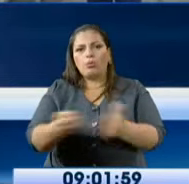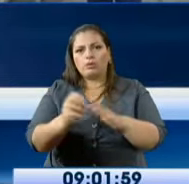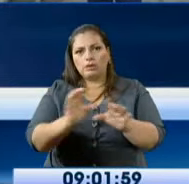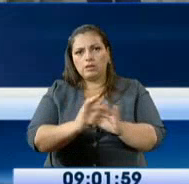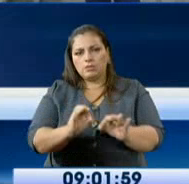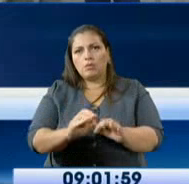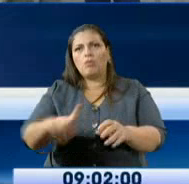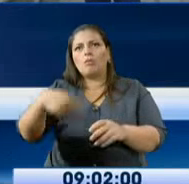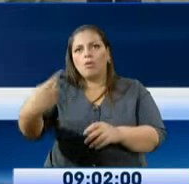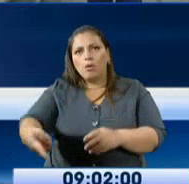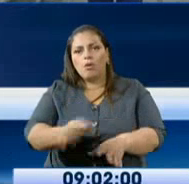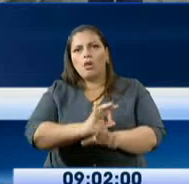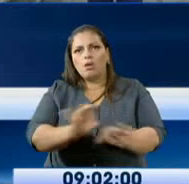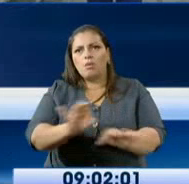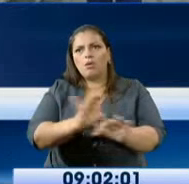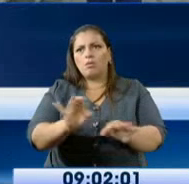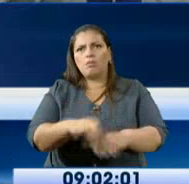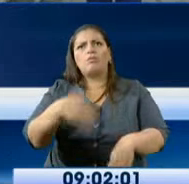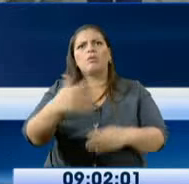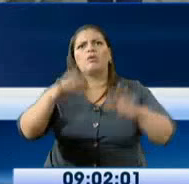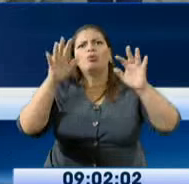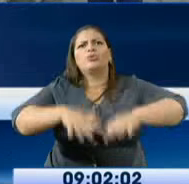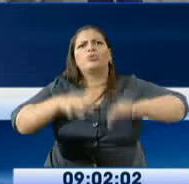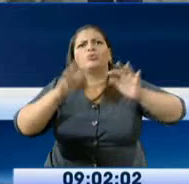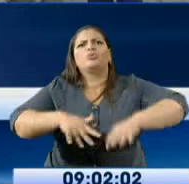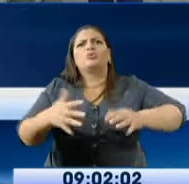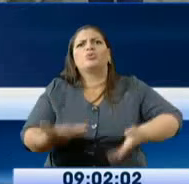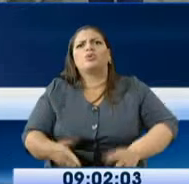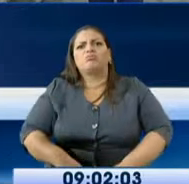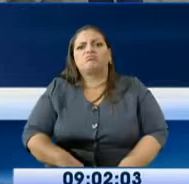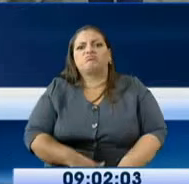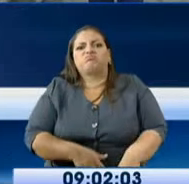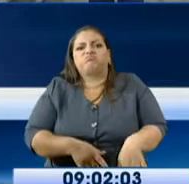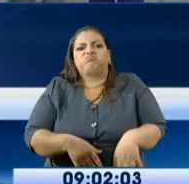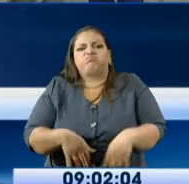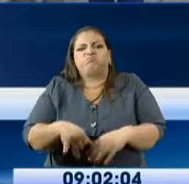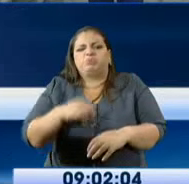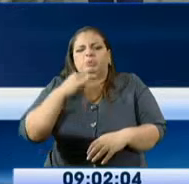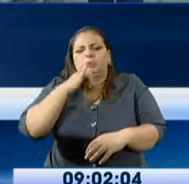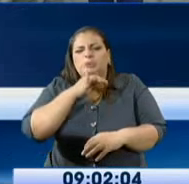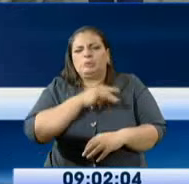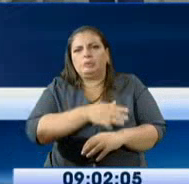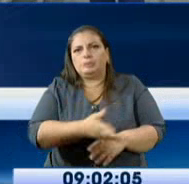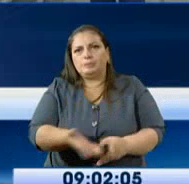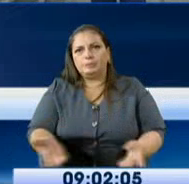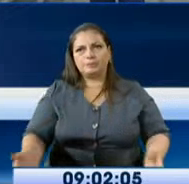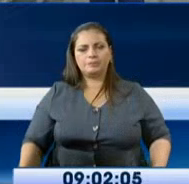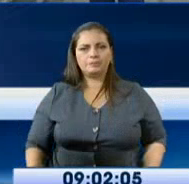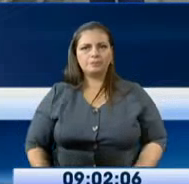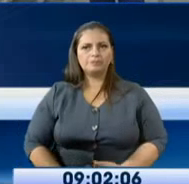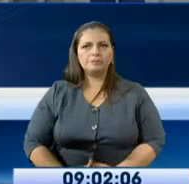peor. Entonces lo deseable ahí es realizar el trabajo del que tú hablas, Enrique.